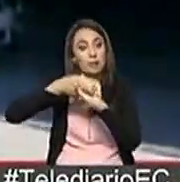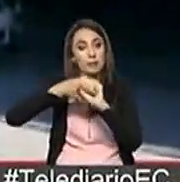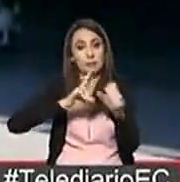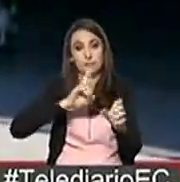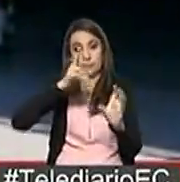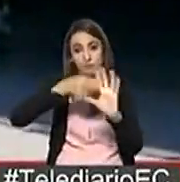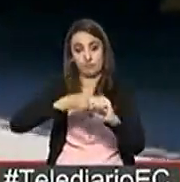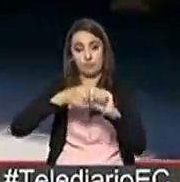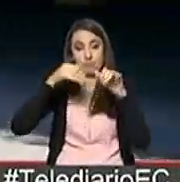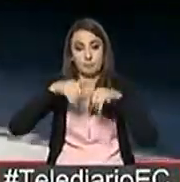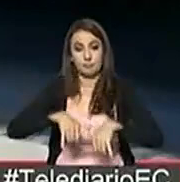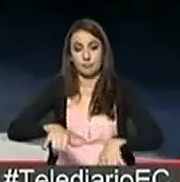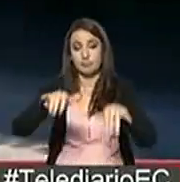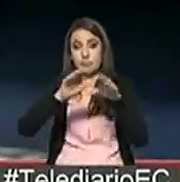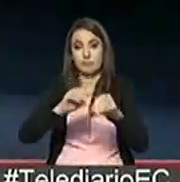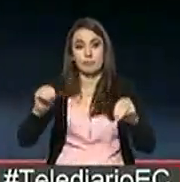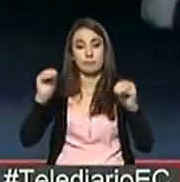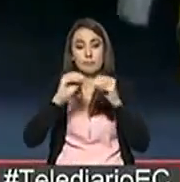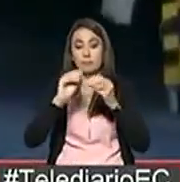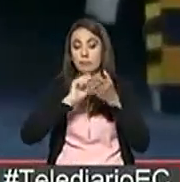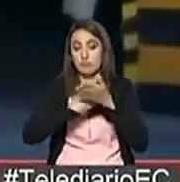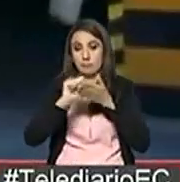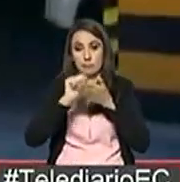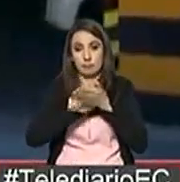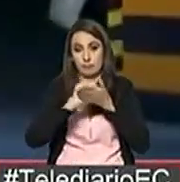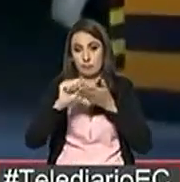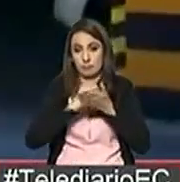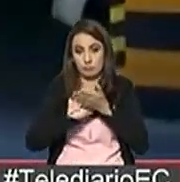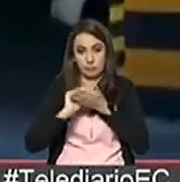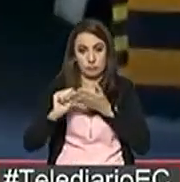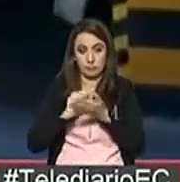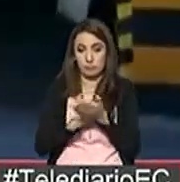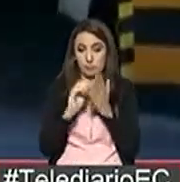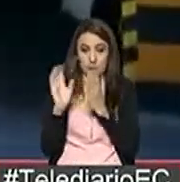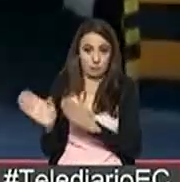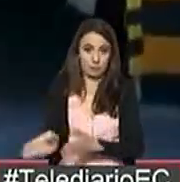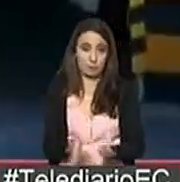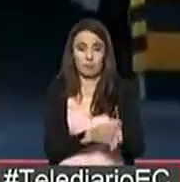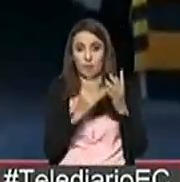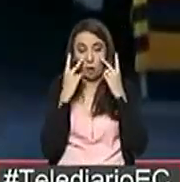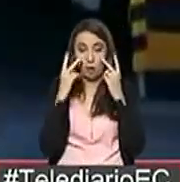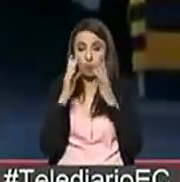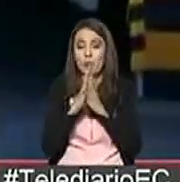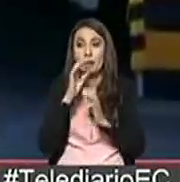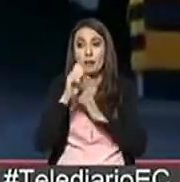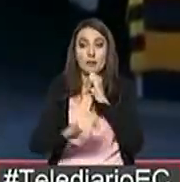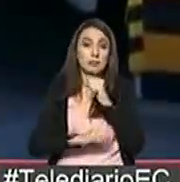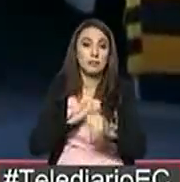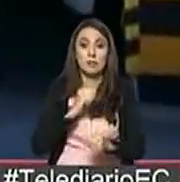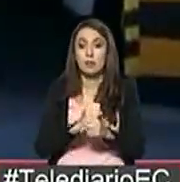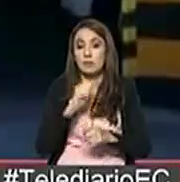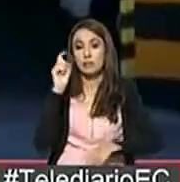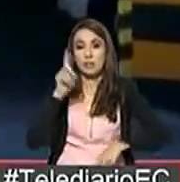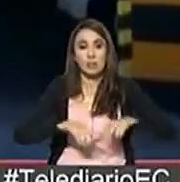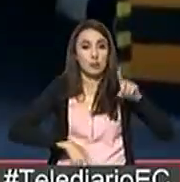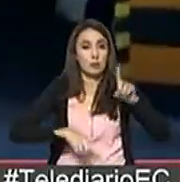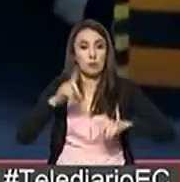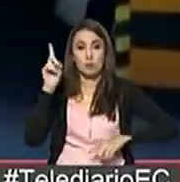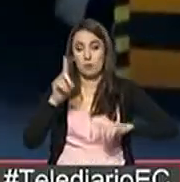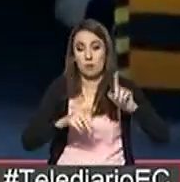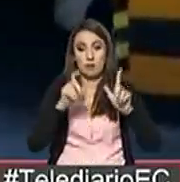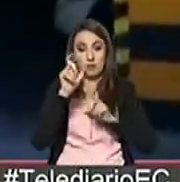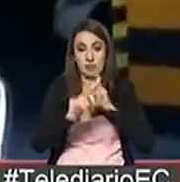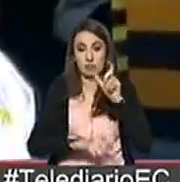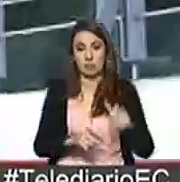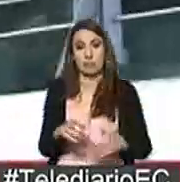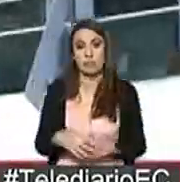de extracción de información y transcripción de los dispositivos electrónicos incautados durante los allanamientos a varias viviendas el pasado 14